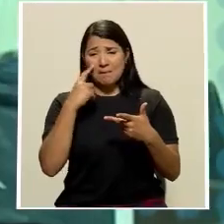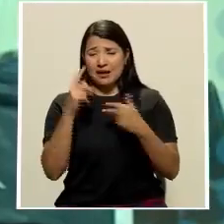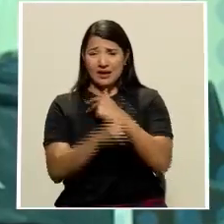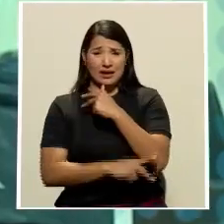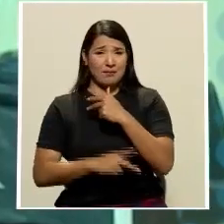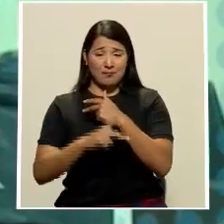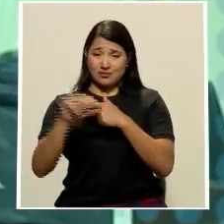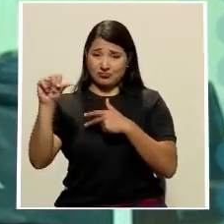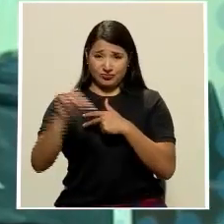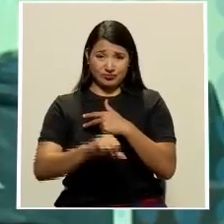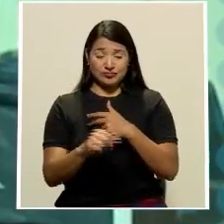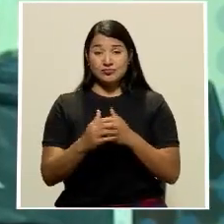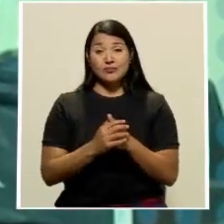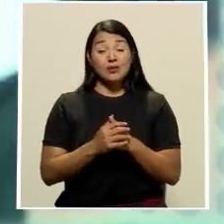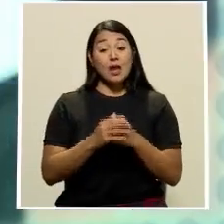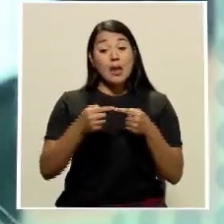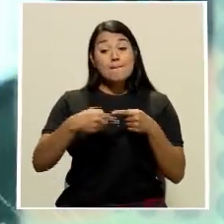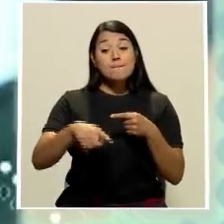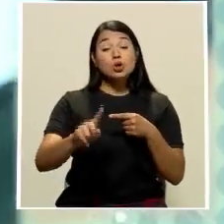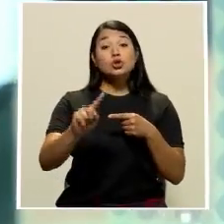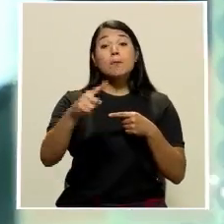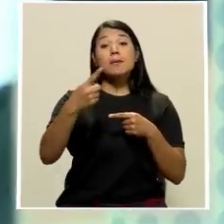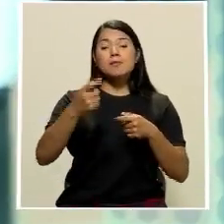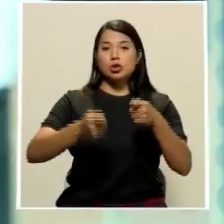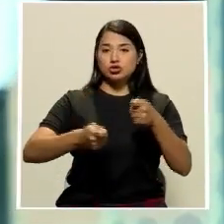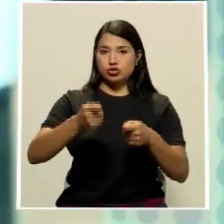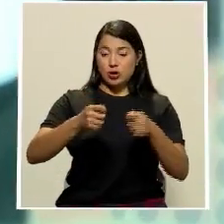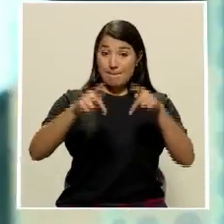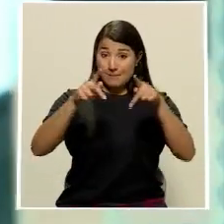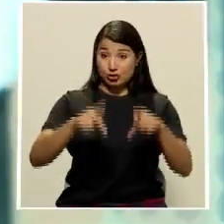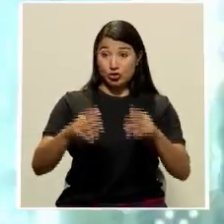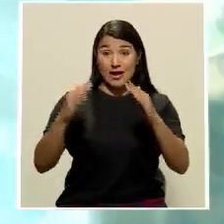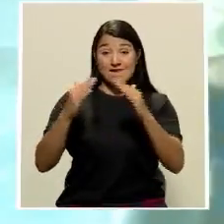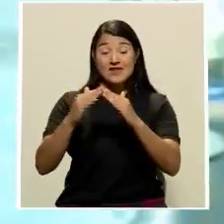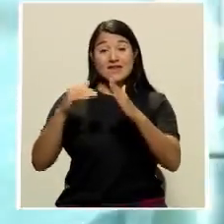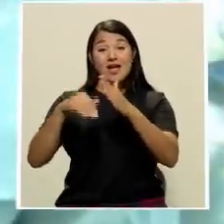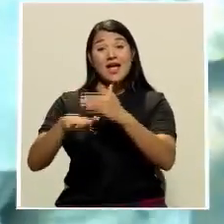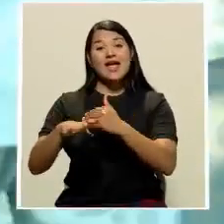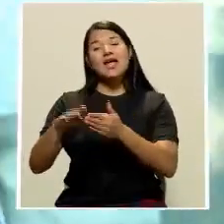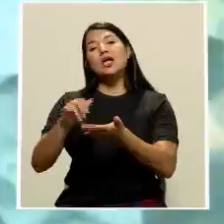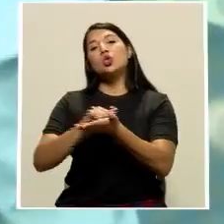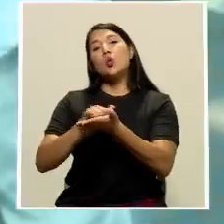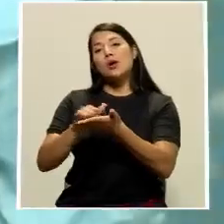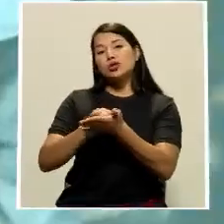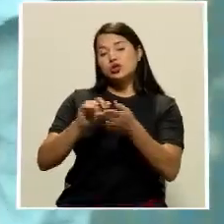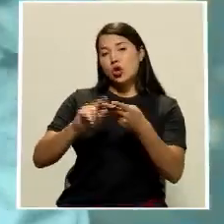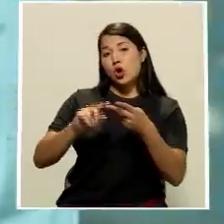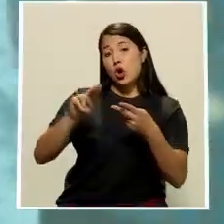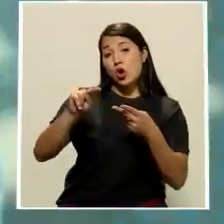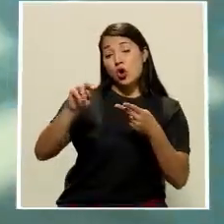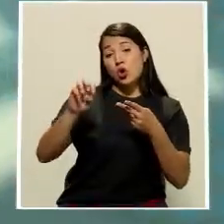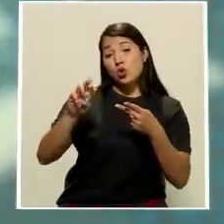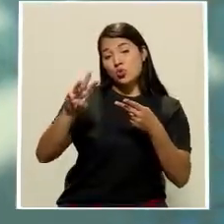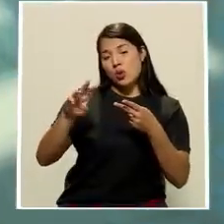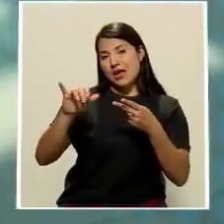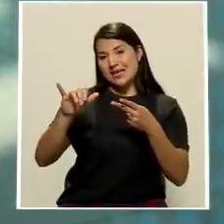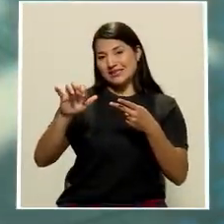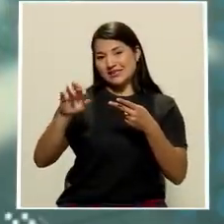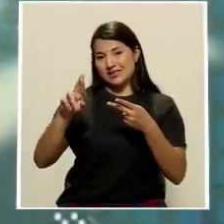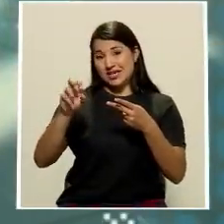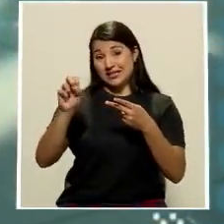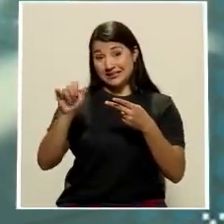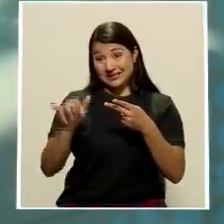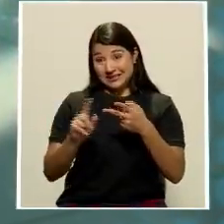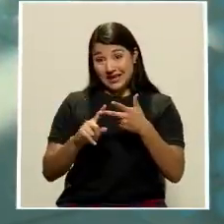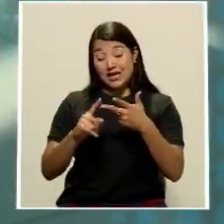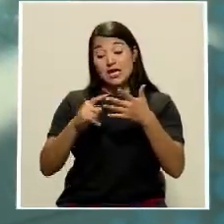A partir del próximo 1 de septiembre, los residentes de Nueva York, Nueva Jersey y otros 4 estados de los Estados Unidos sí